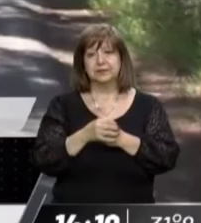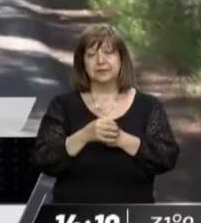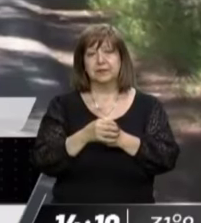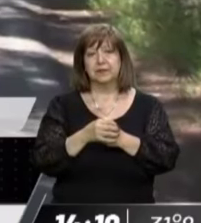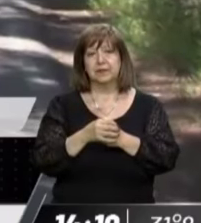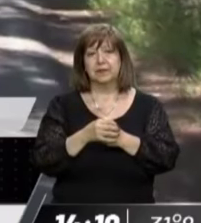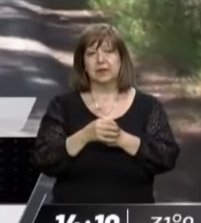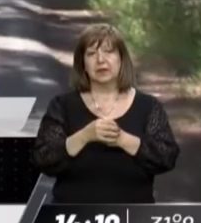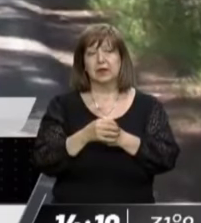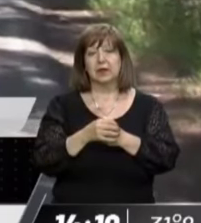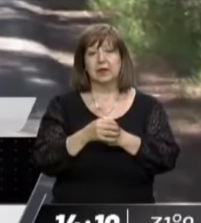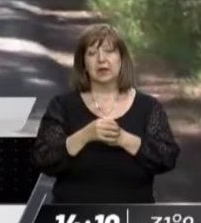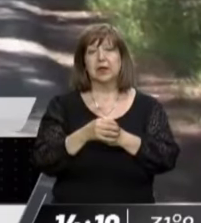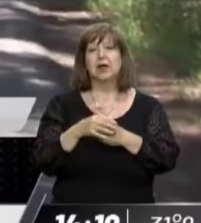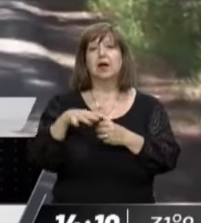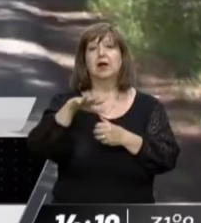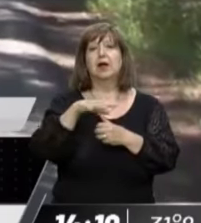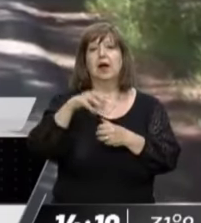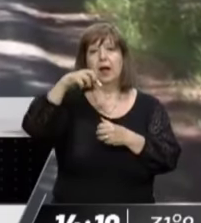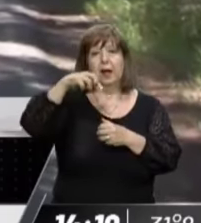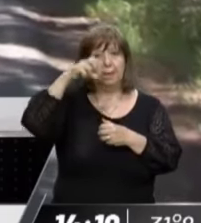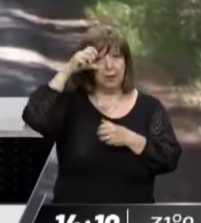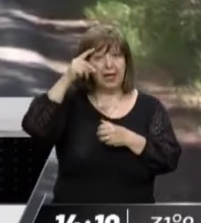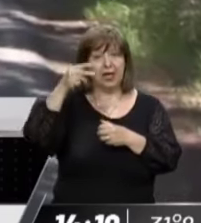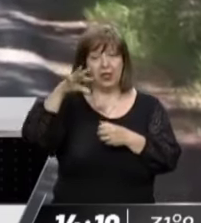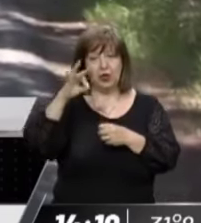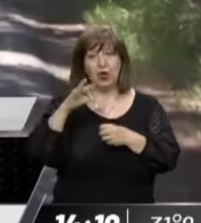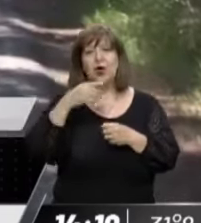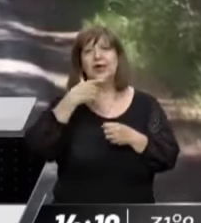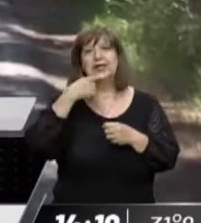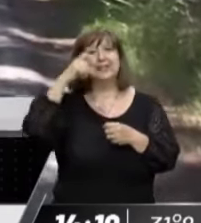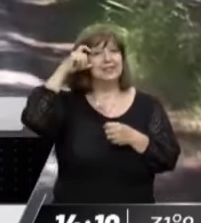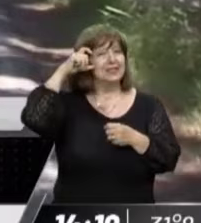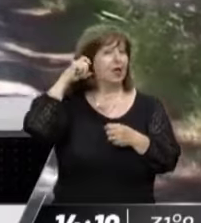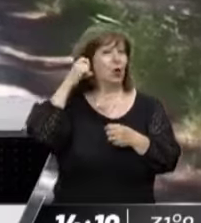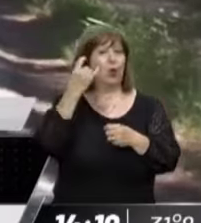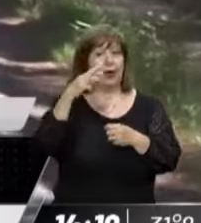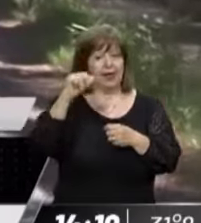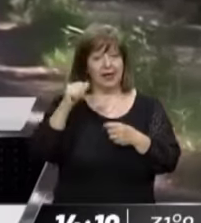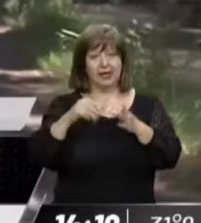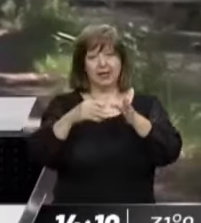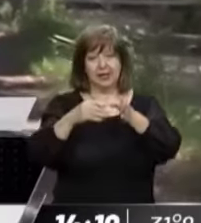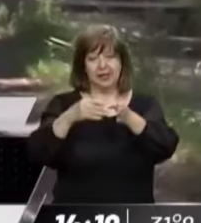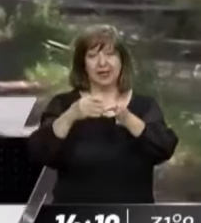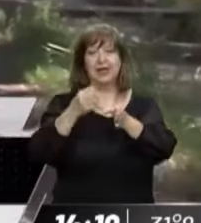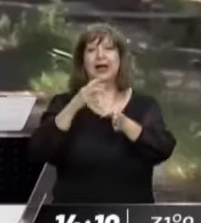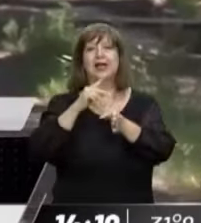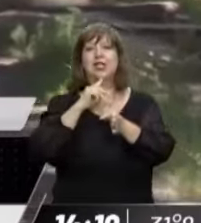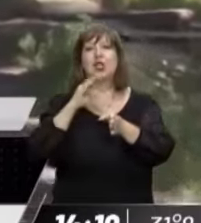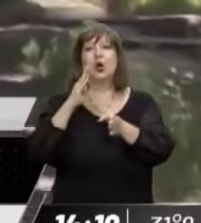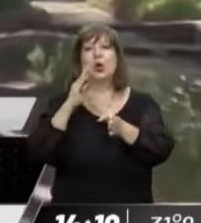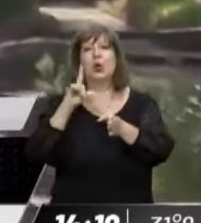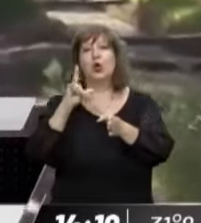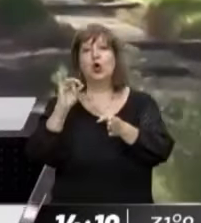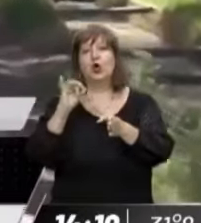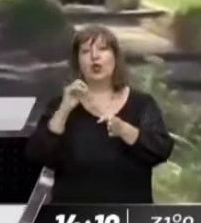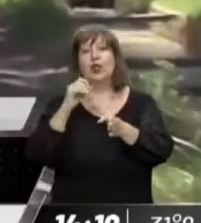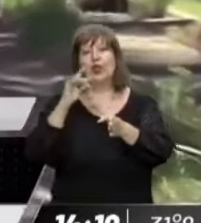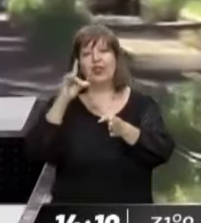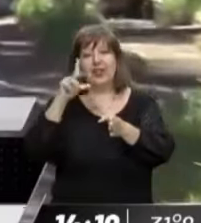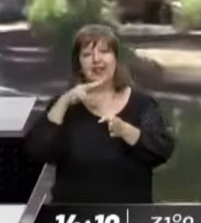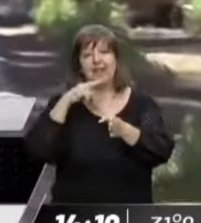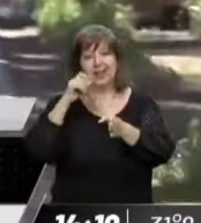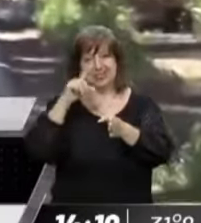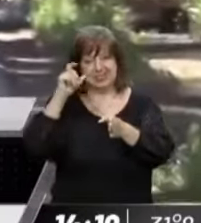Así es. Estamos en Pedro Pascual Segura y Aristóbulo del Valle. En Aristóbulo del Valle, el 490. Les digo